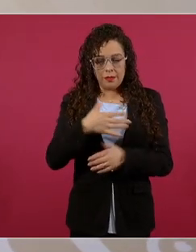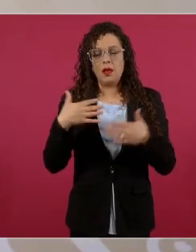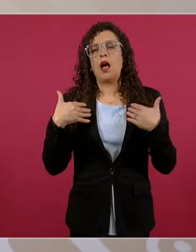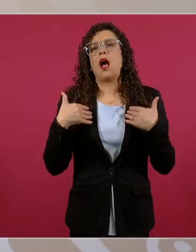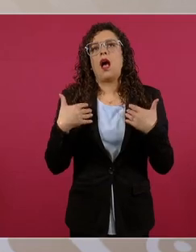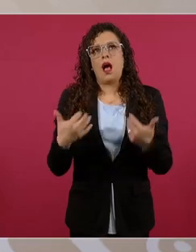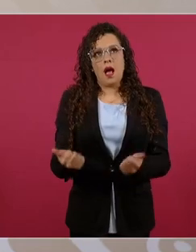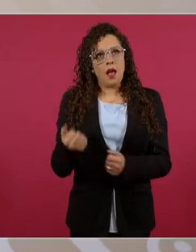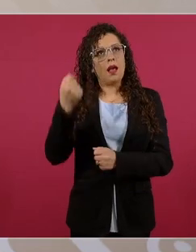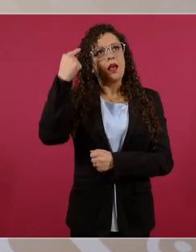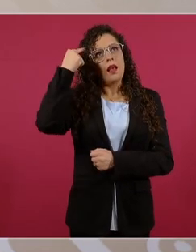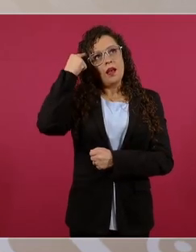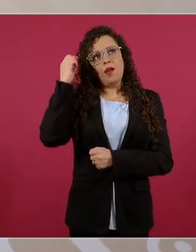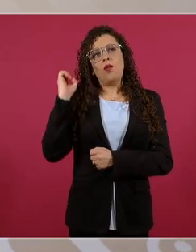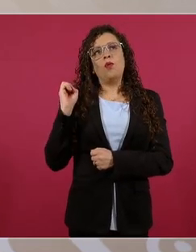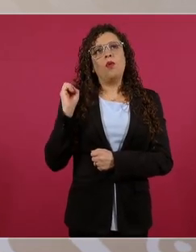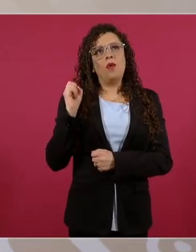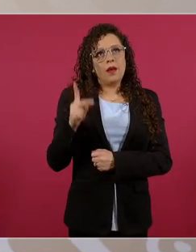lo que